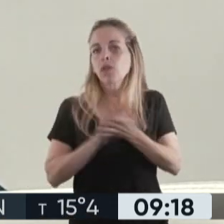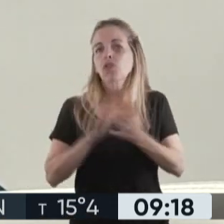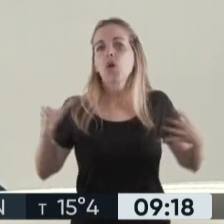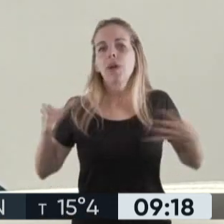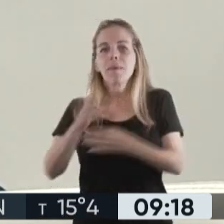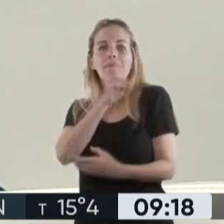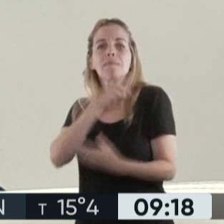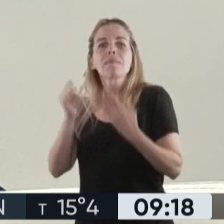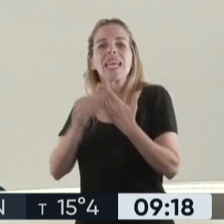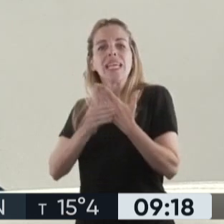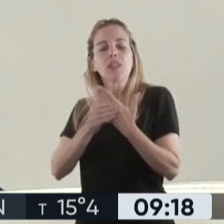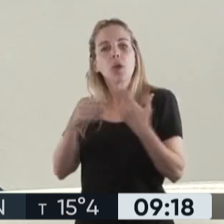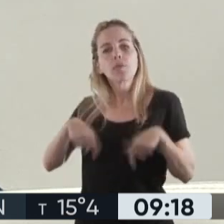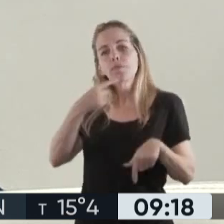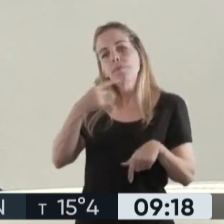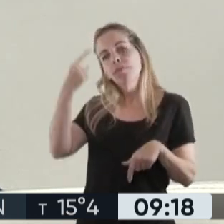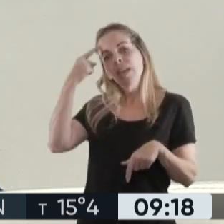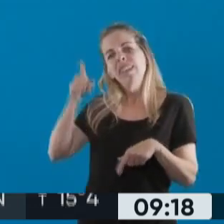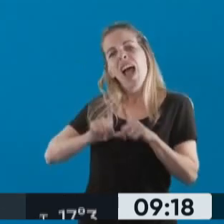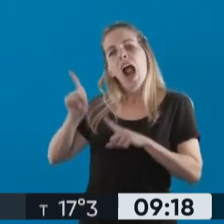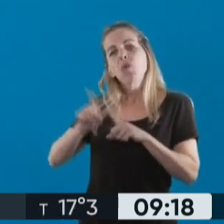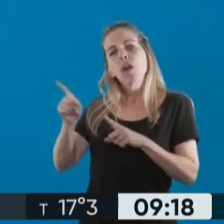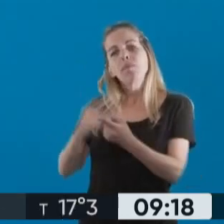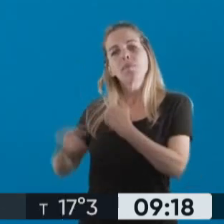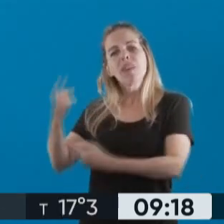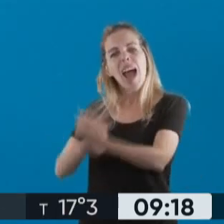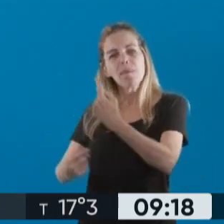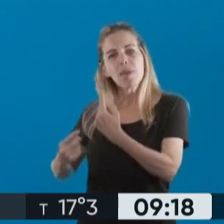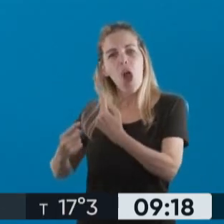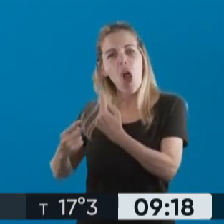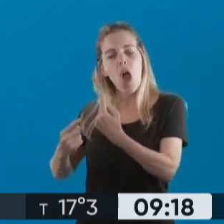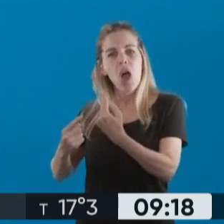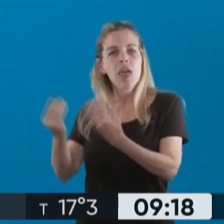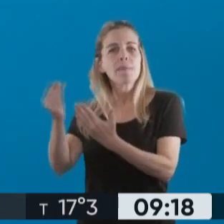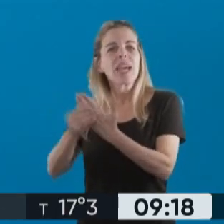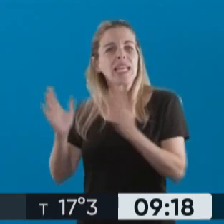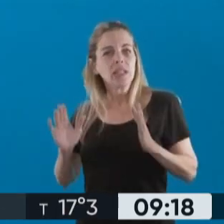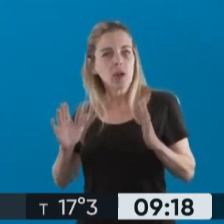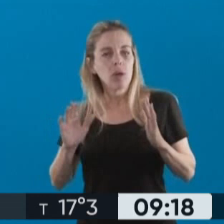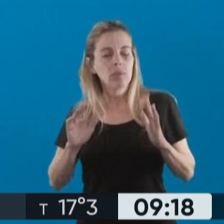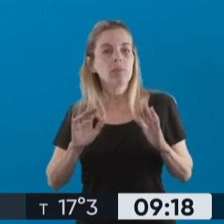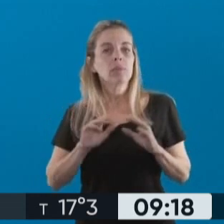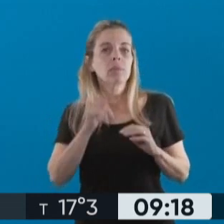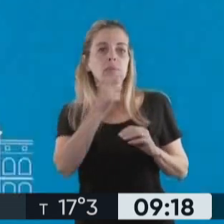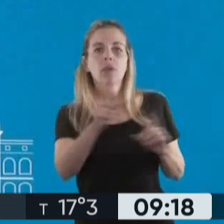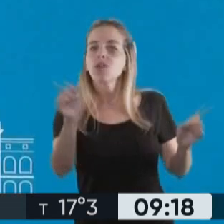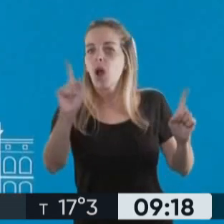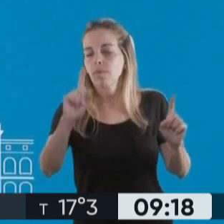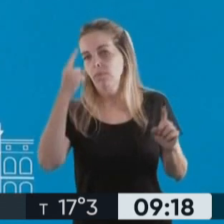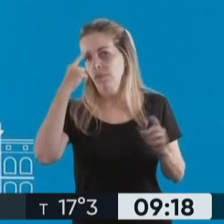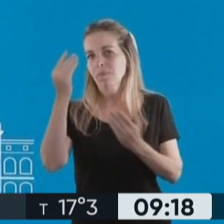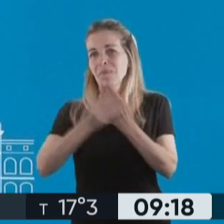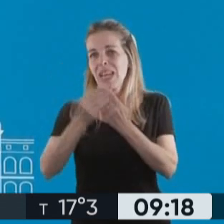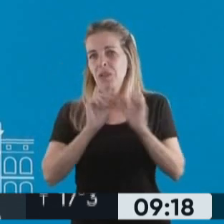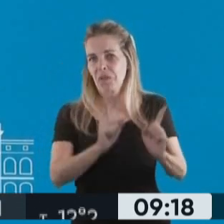está pensando en algún cambio de gabinete en las próximas semanas. No, no se está pensando en ningún cambio del gabinete en las próximas semanas y no me parece